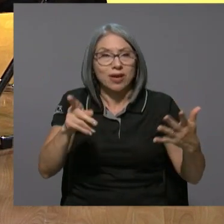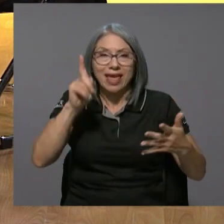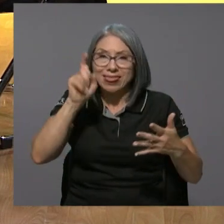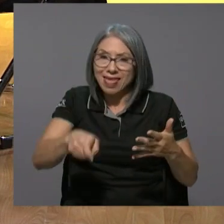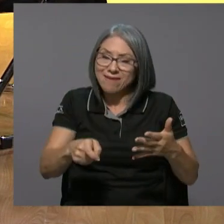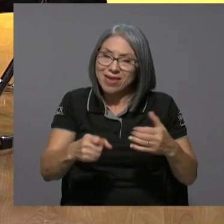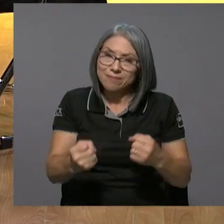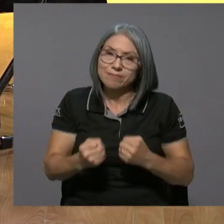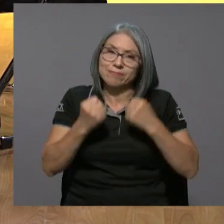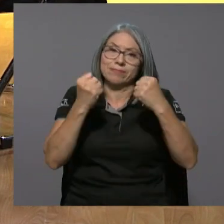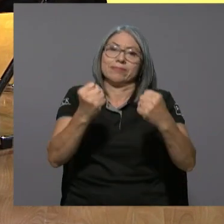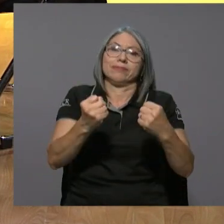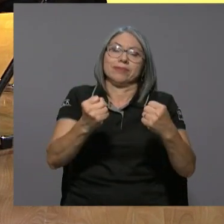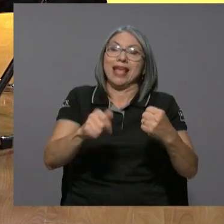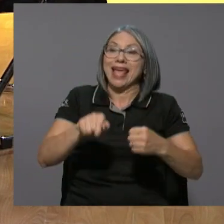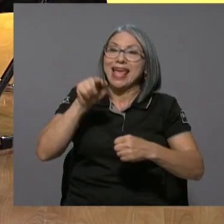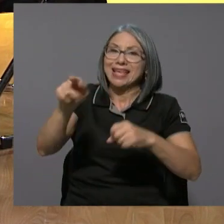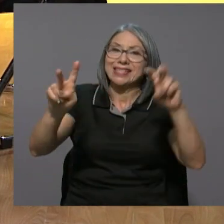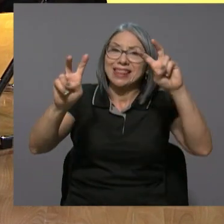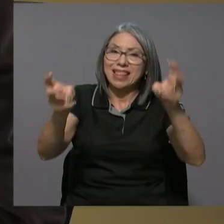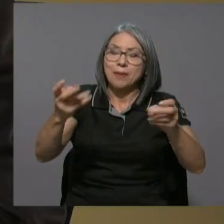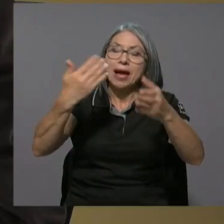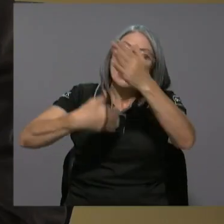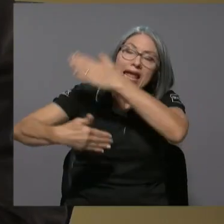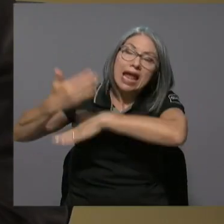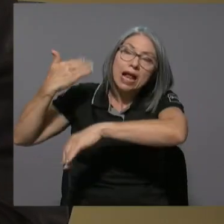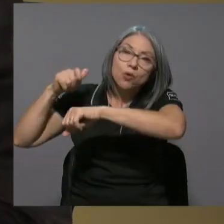era un tema que estaba en su momento, se planteó,